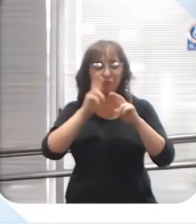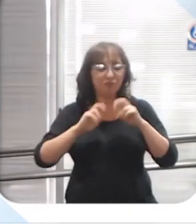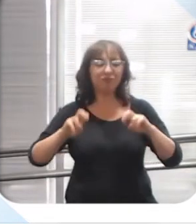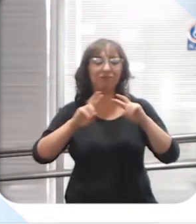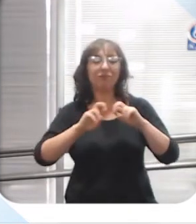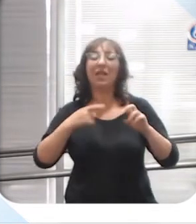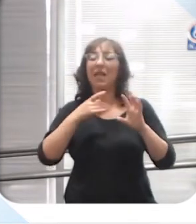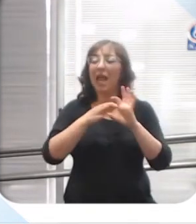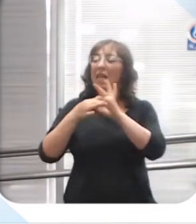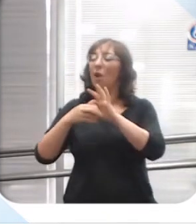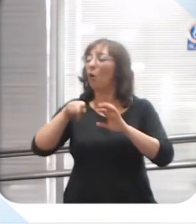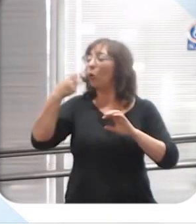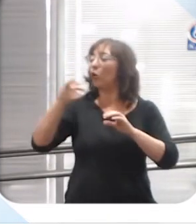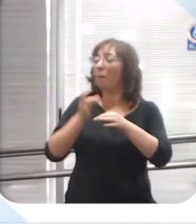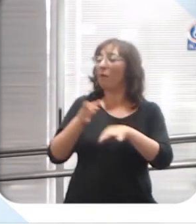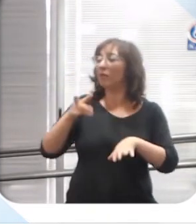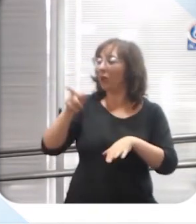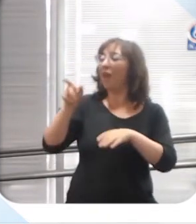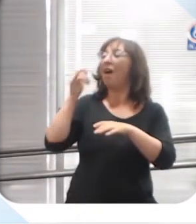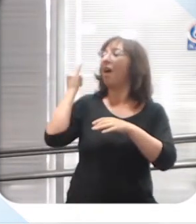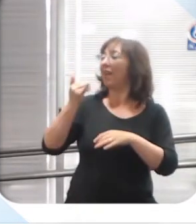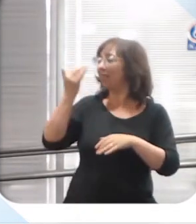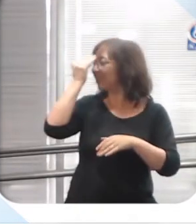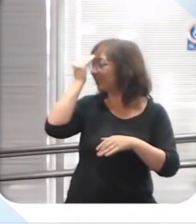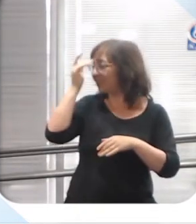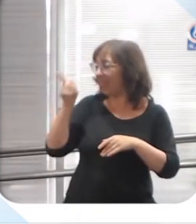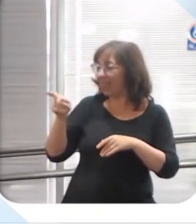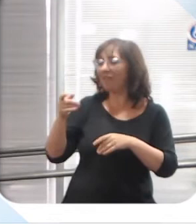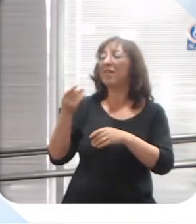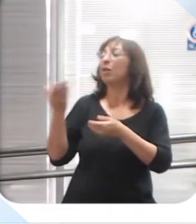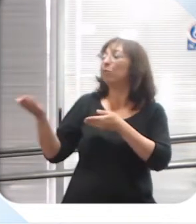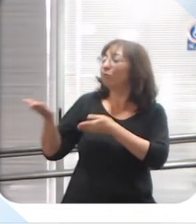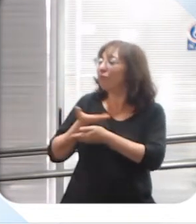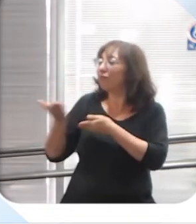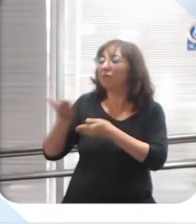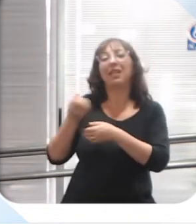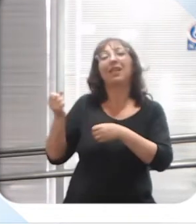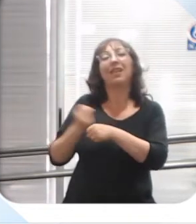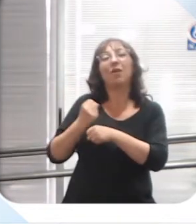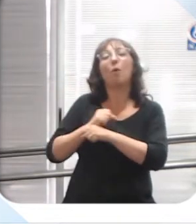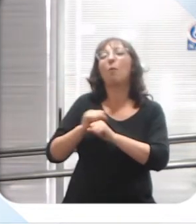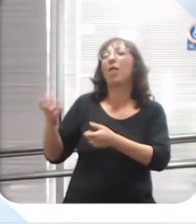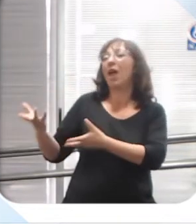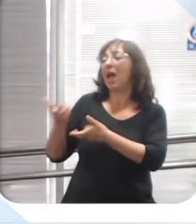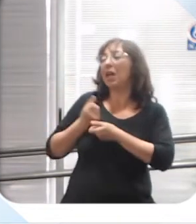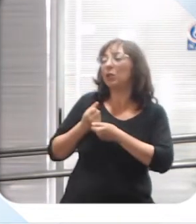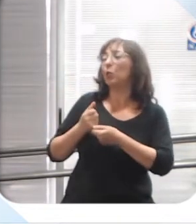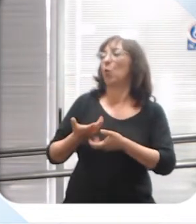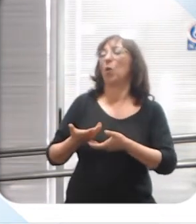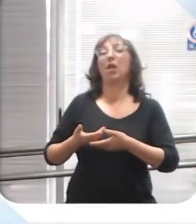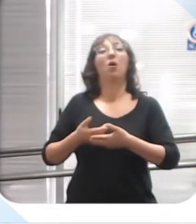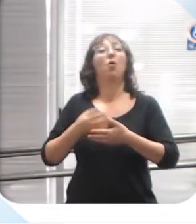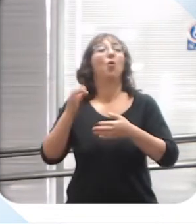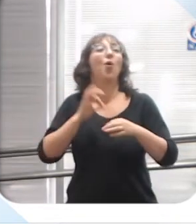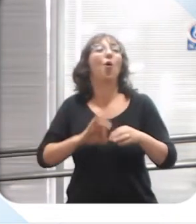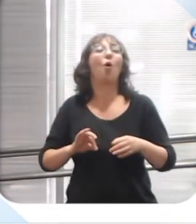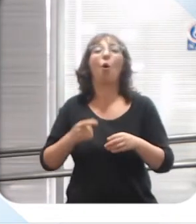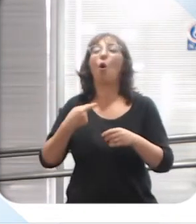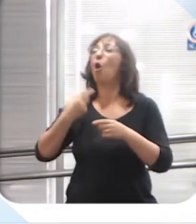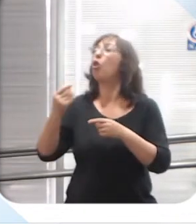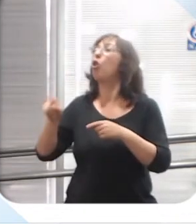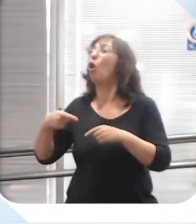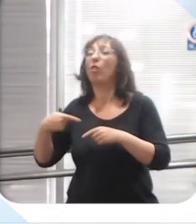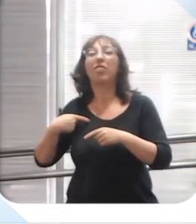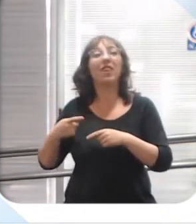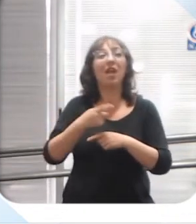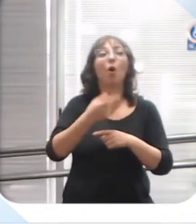poder aliarnos con otros profesionales dentro de nuestros ámbitos de trabajo que puedan ayudarnos, compartir o derivar o